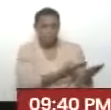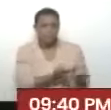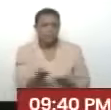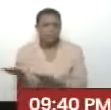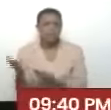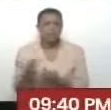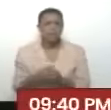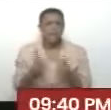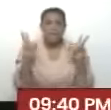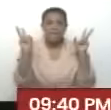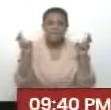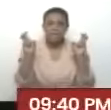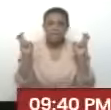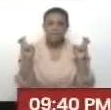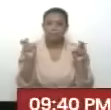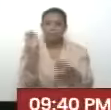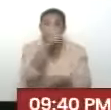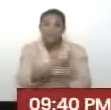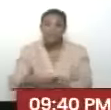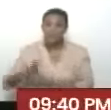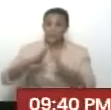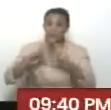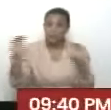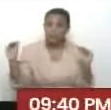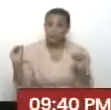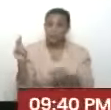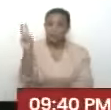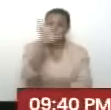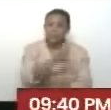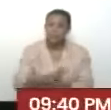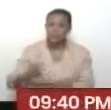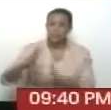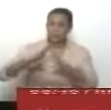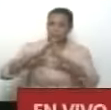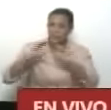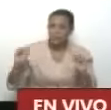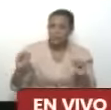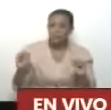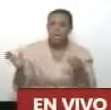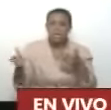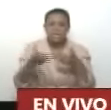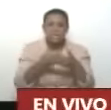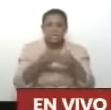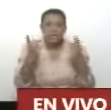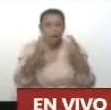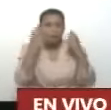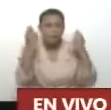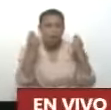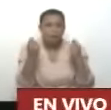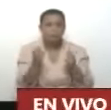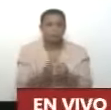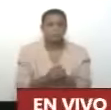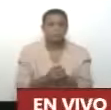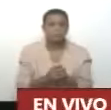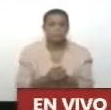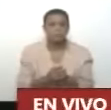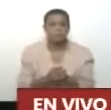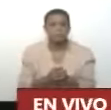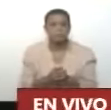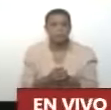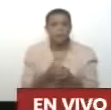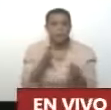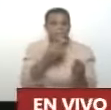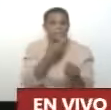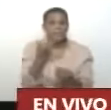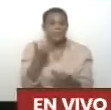compositores del tema Venezuela Toda, que lo cantaron en el cierre de campaña. Aquiles Rengifo, mejor